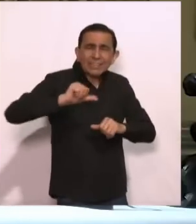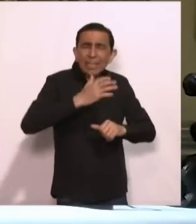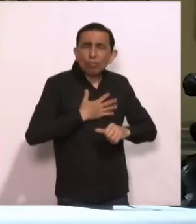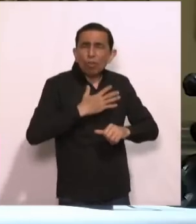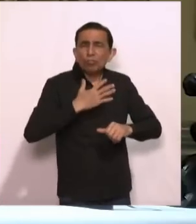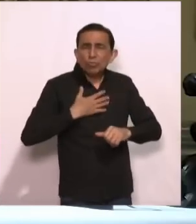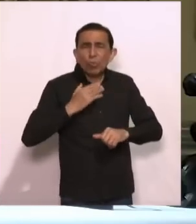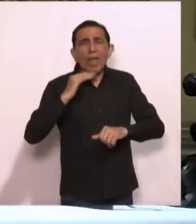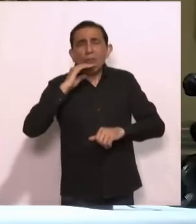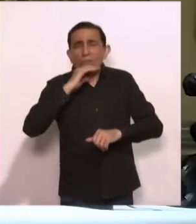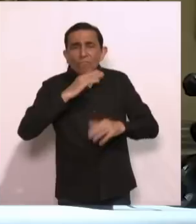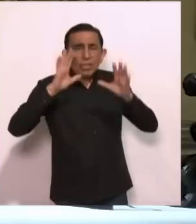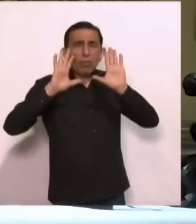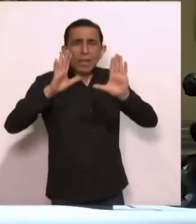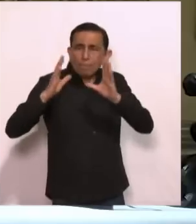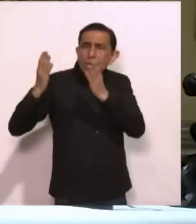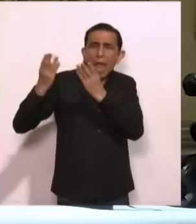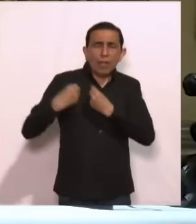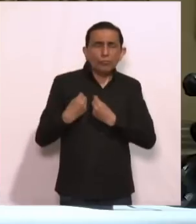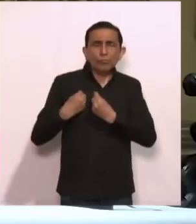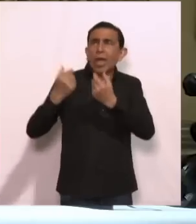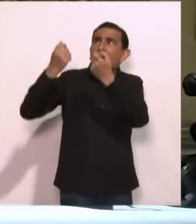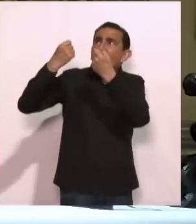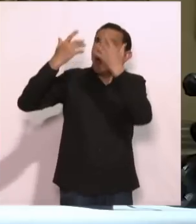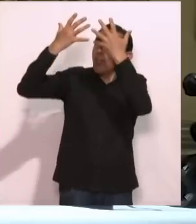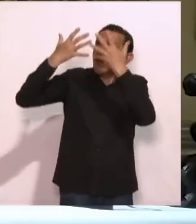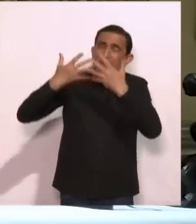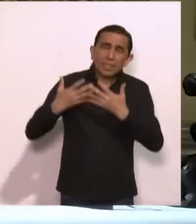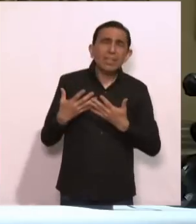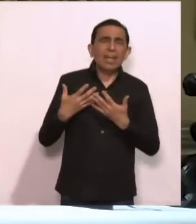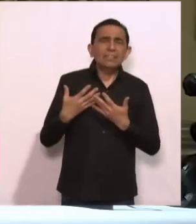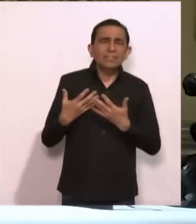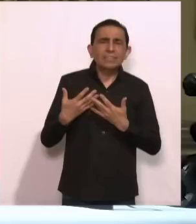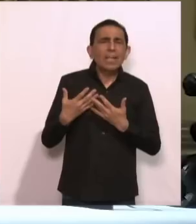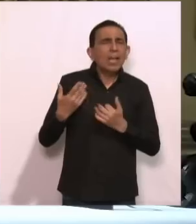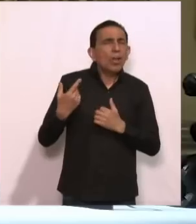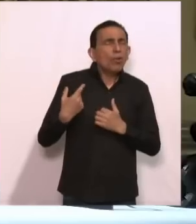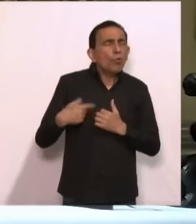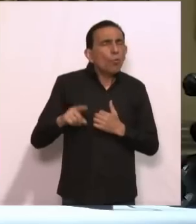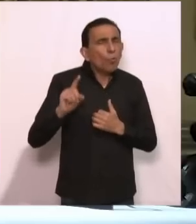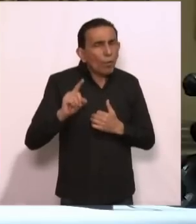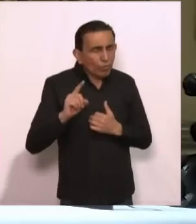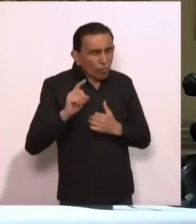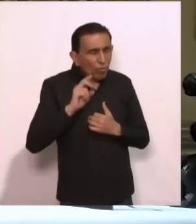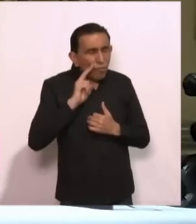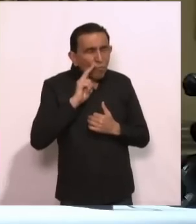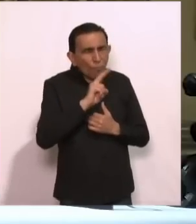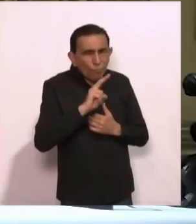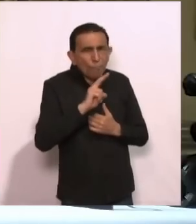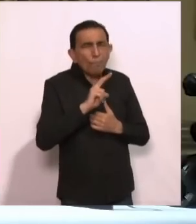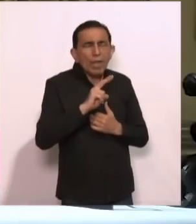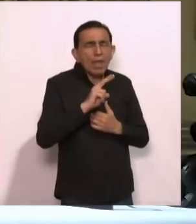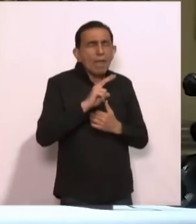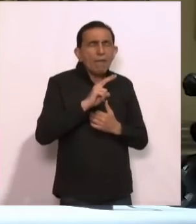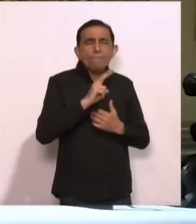y el vino de la esperanza. Por este don de tu gracia, incluso cuando nos vemos sumergidos en la noche del